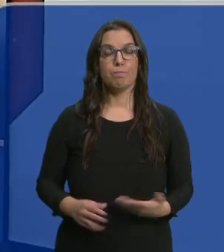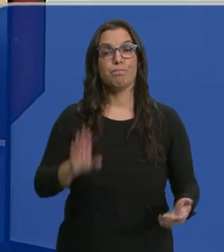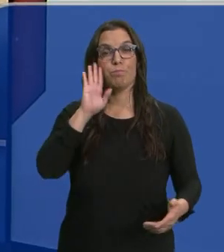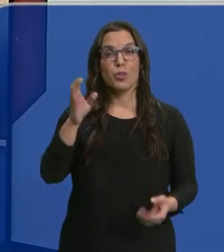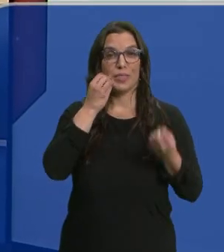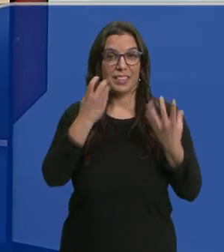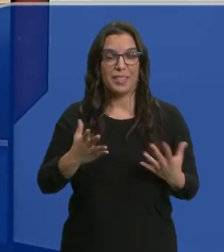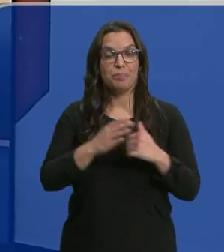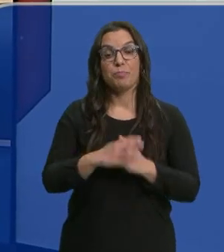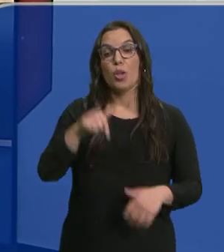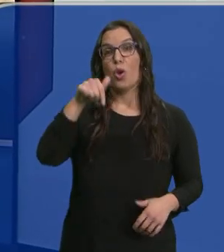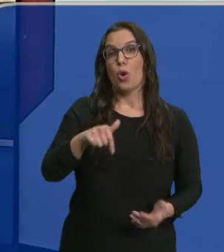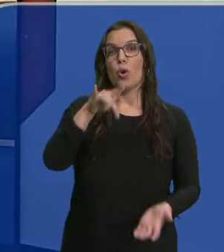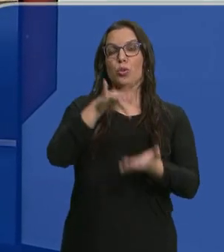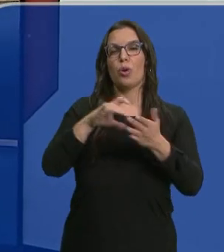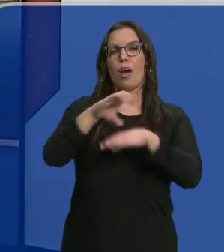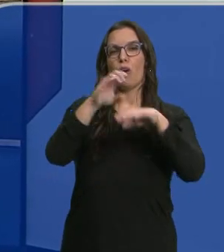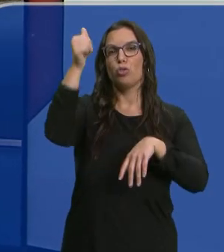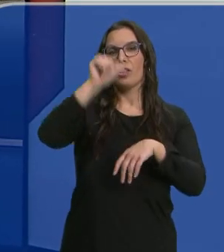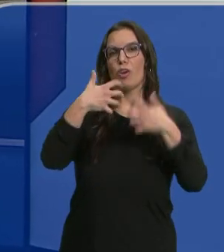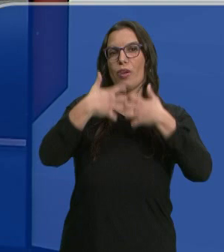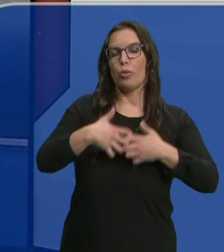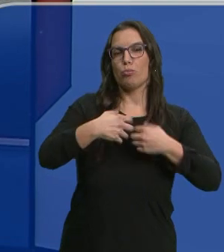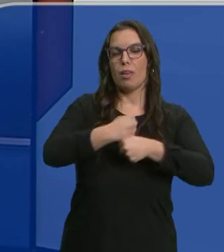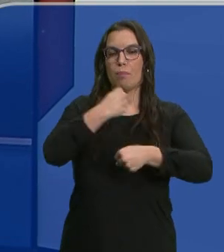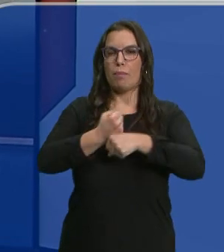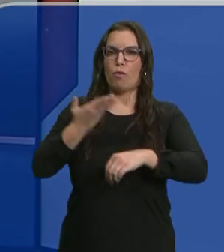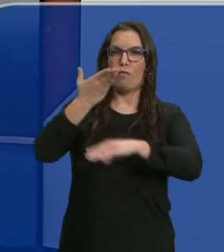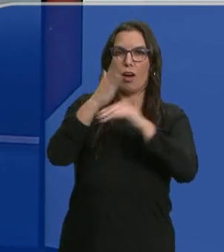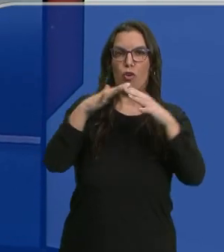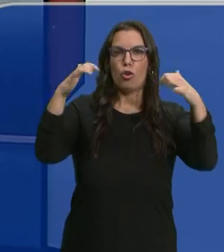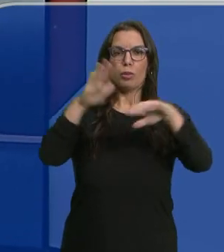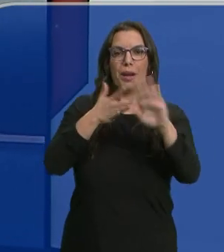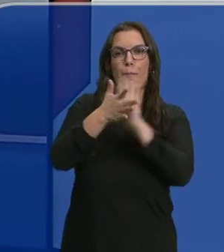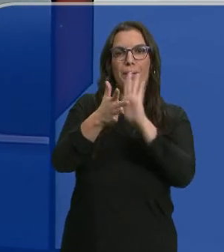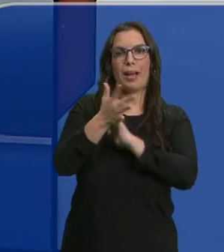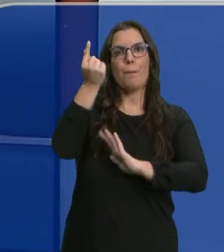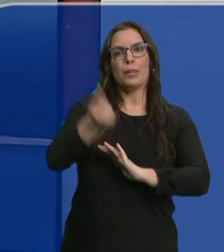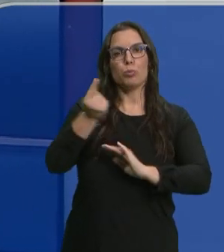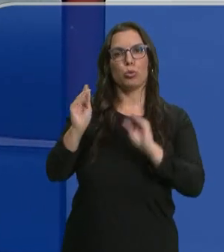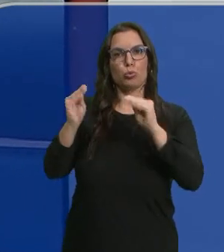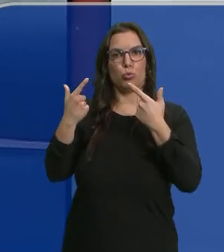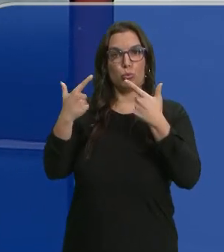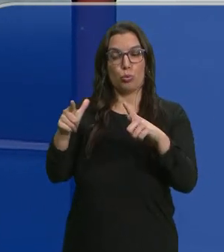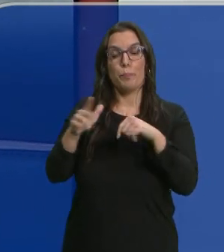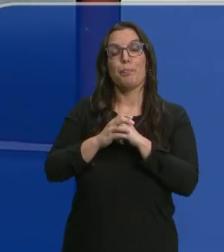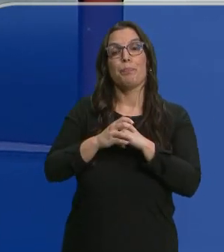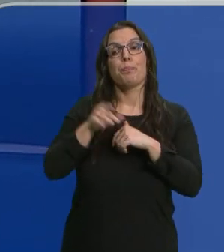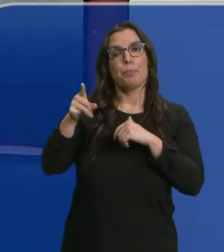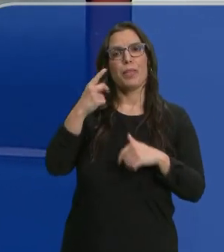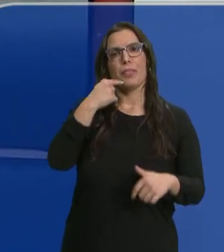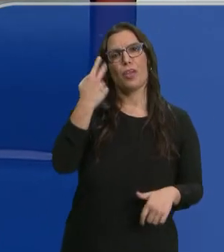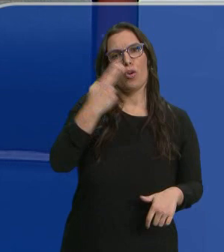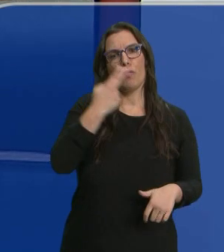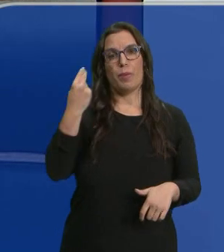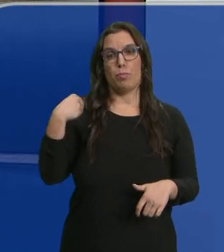Hola, ¿cómo están? Hoy era el turno del consejero de Industria y Empleo para explicar los presupuestos y en las Cortes, Mariano Beganzones ha